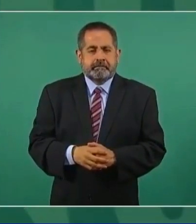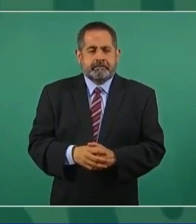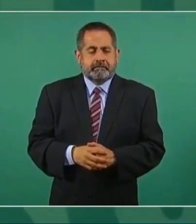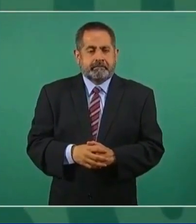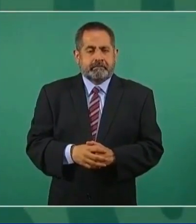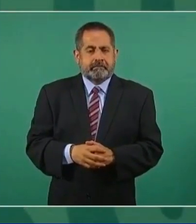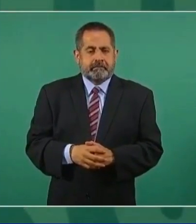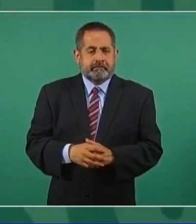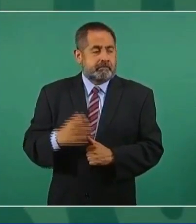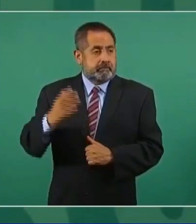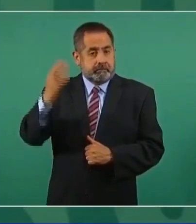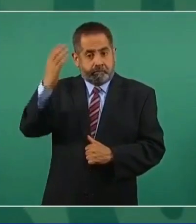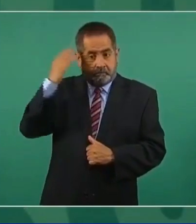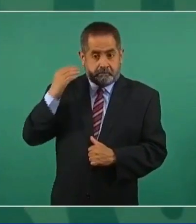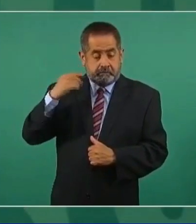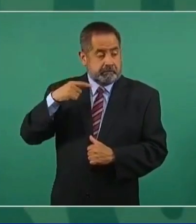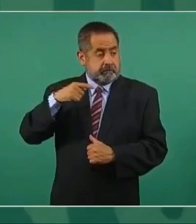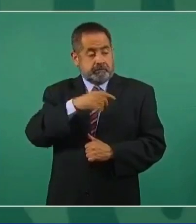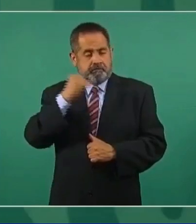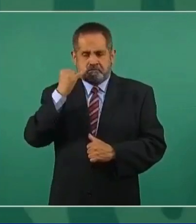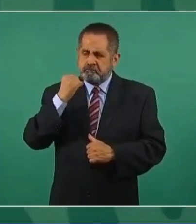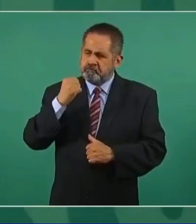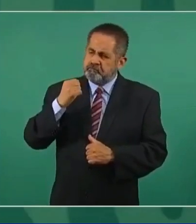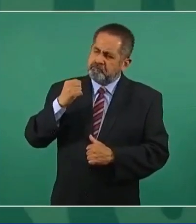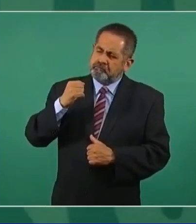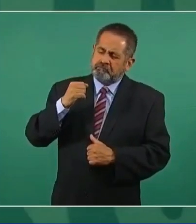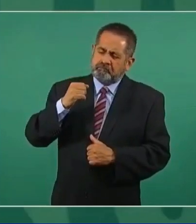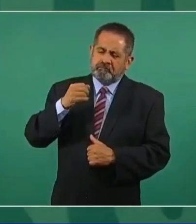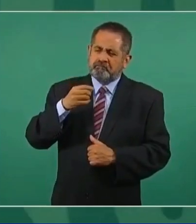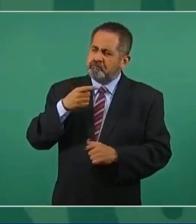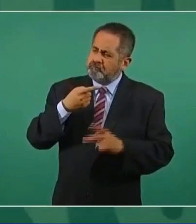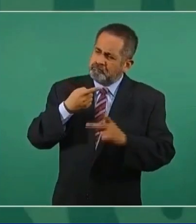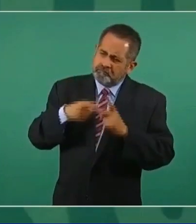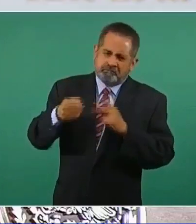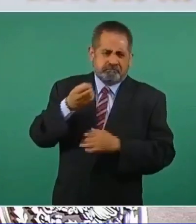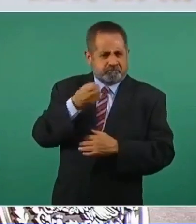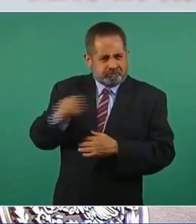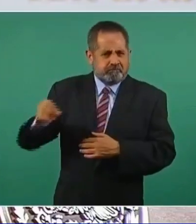Cuando impusieron la política neoliberal,